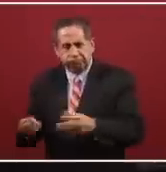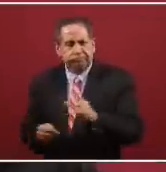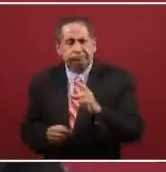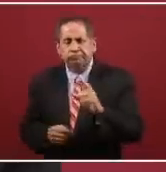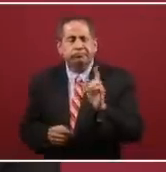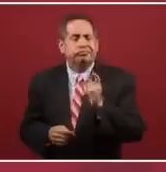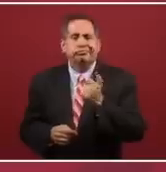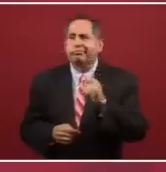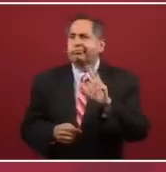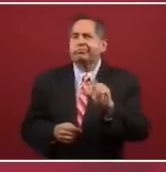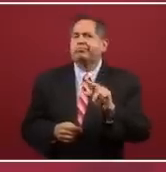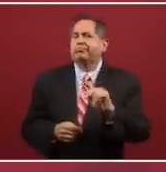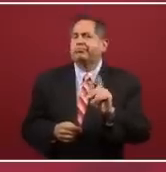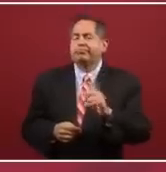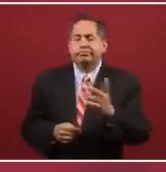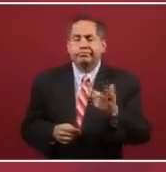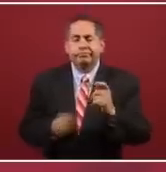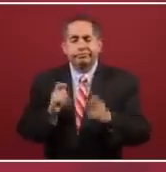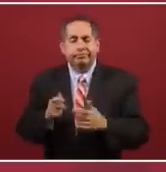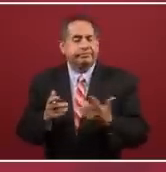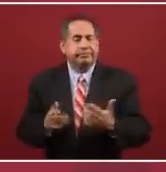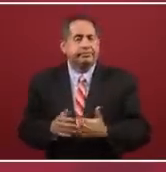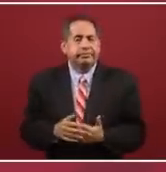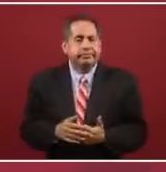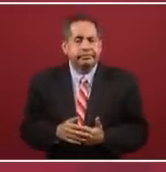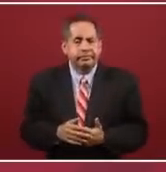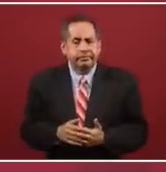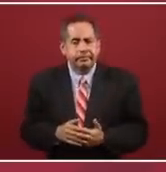es como